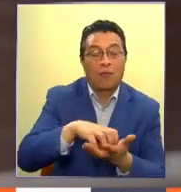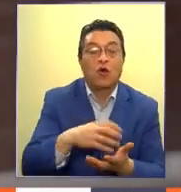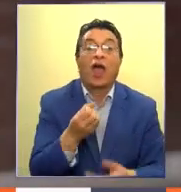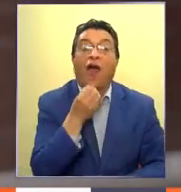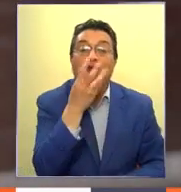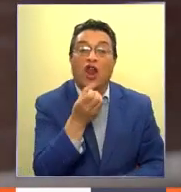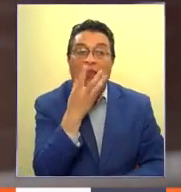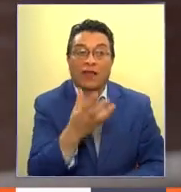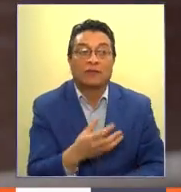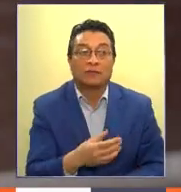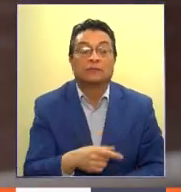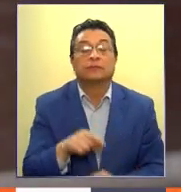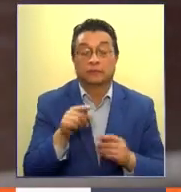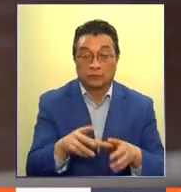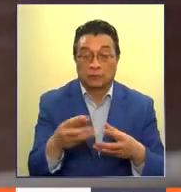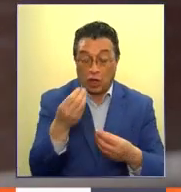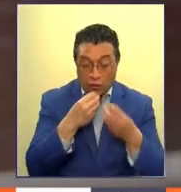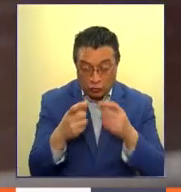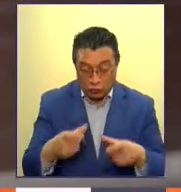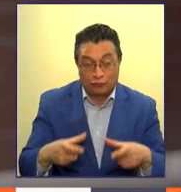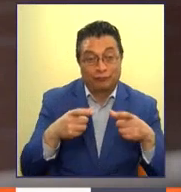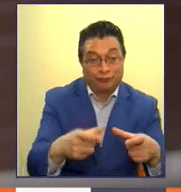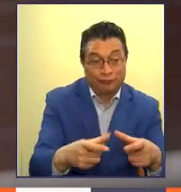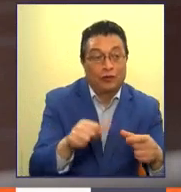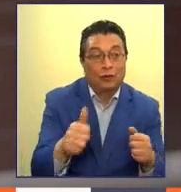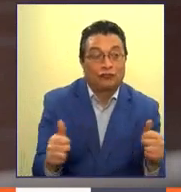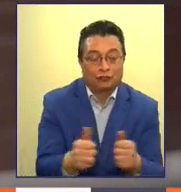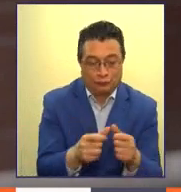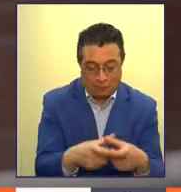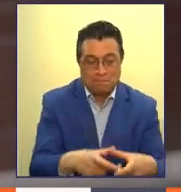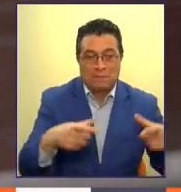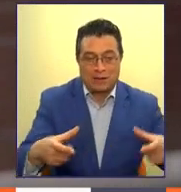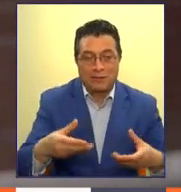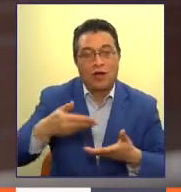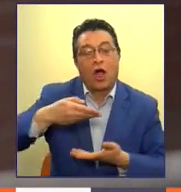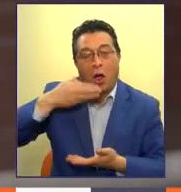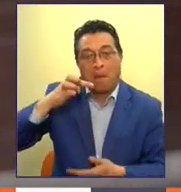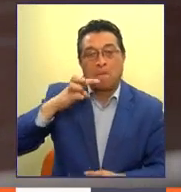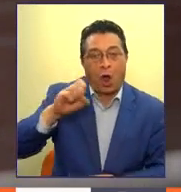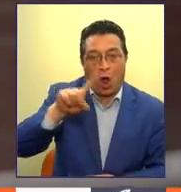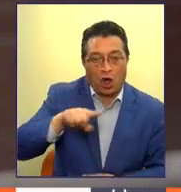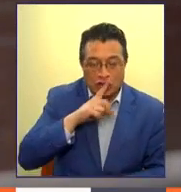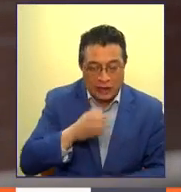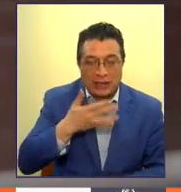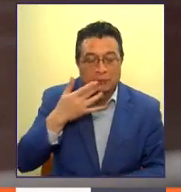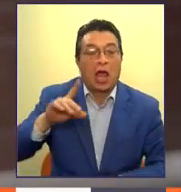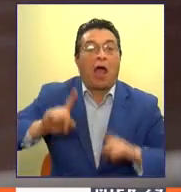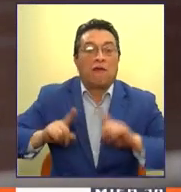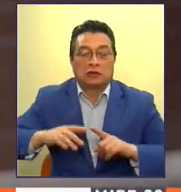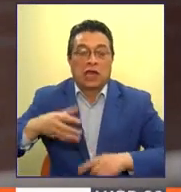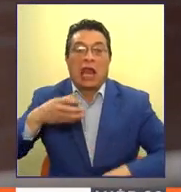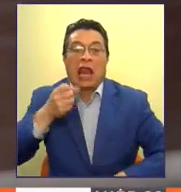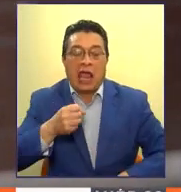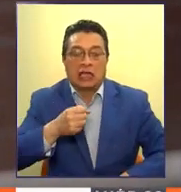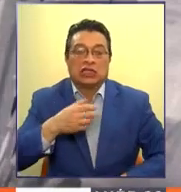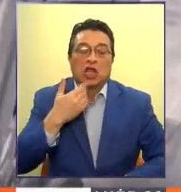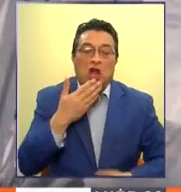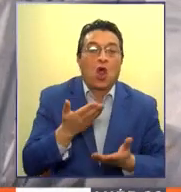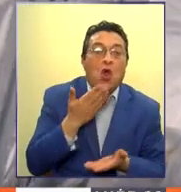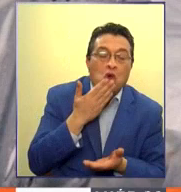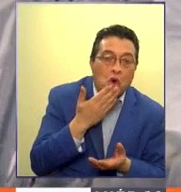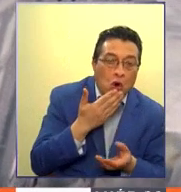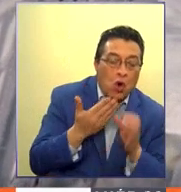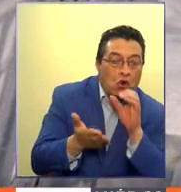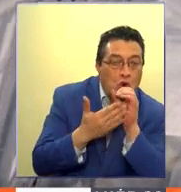que antes era solo un plato y ahora es el plato contundente, con postre. A veces viene una leche, un yogurt, una bebida.